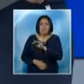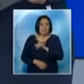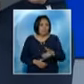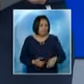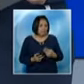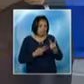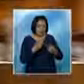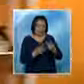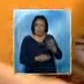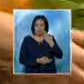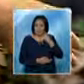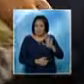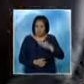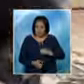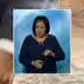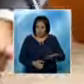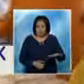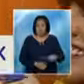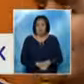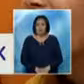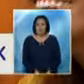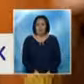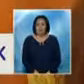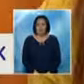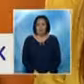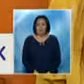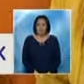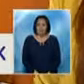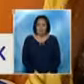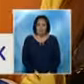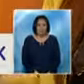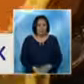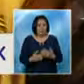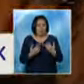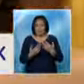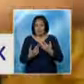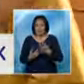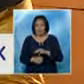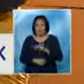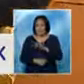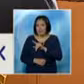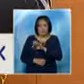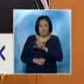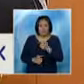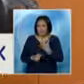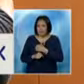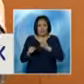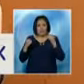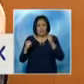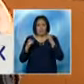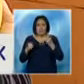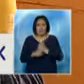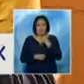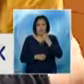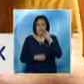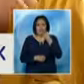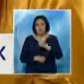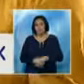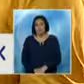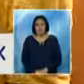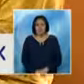a su madre. Magali, ganamos. Ganamos,